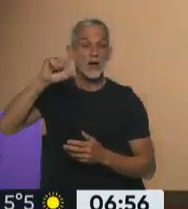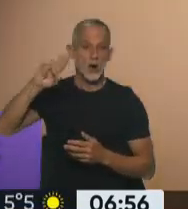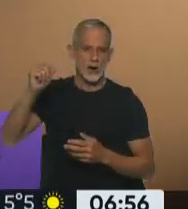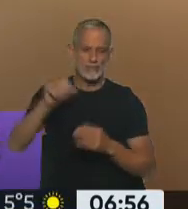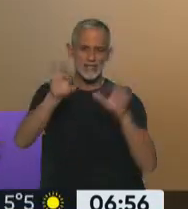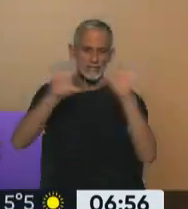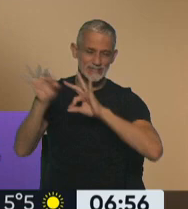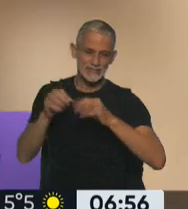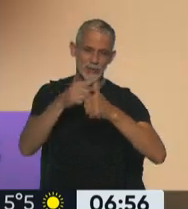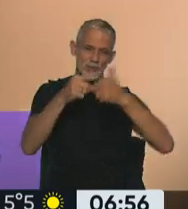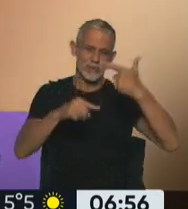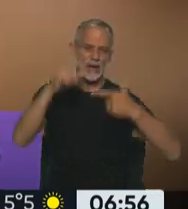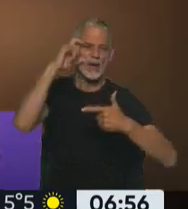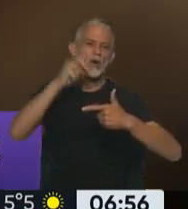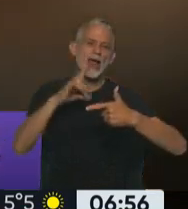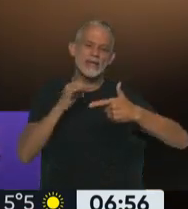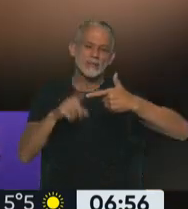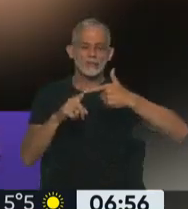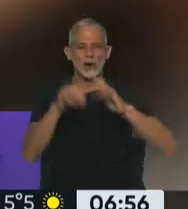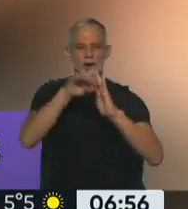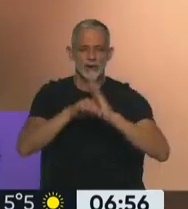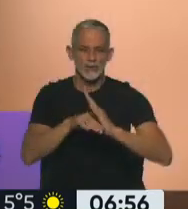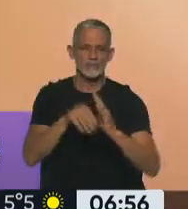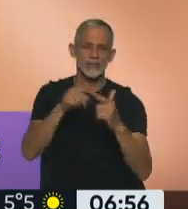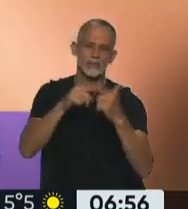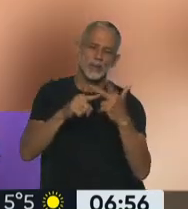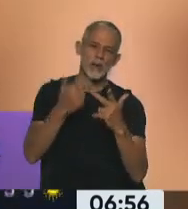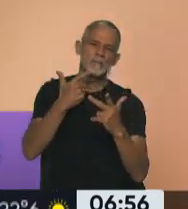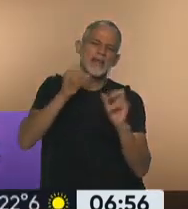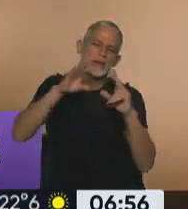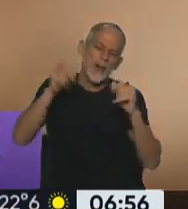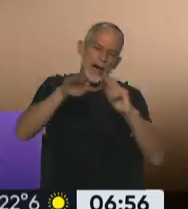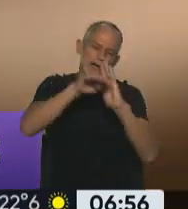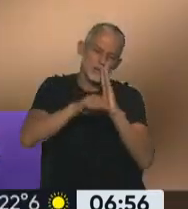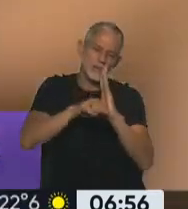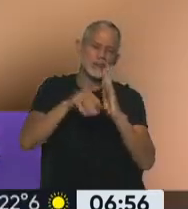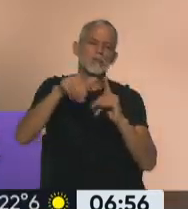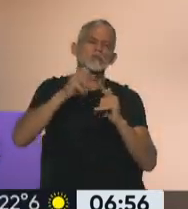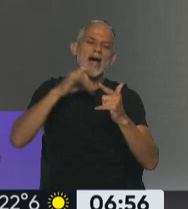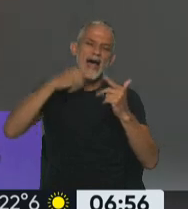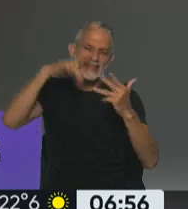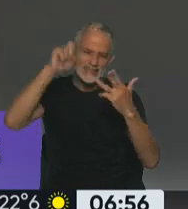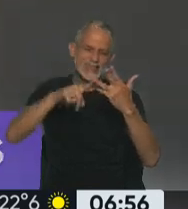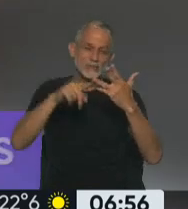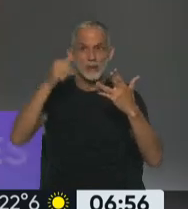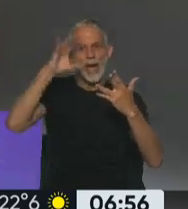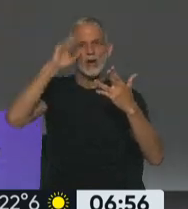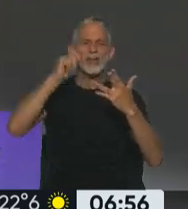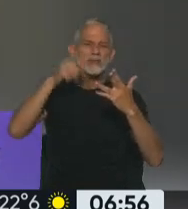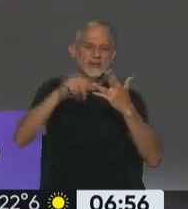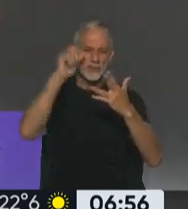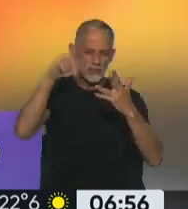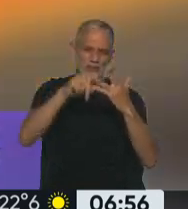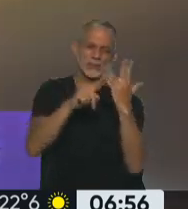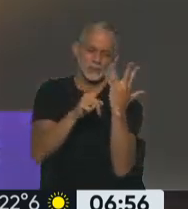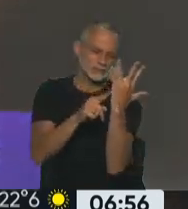Los Eucaliptos, El aire llega cargado de similitudes, La piedra mágica, La mutante, Acordate de darme un beso al despertar,